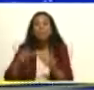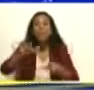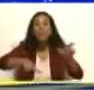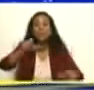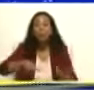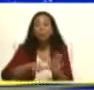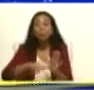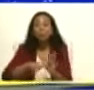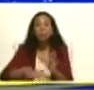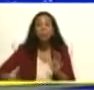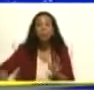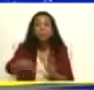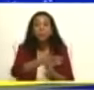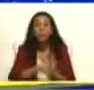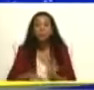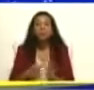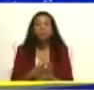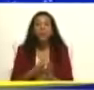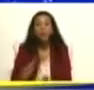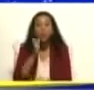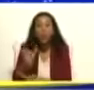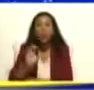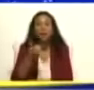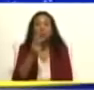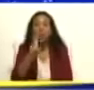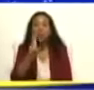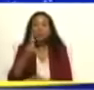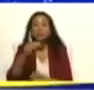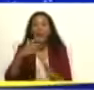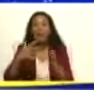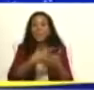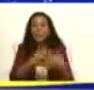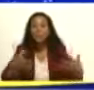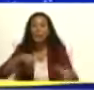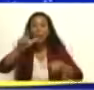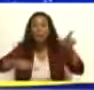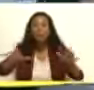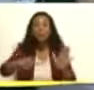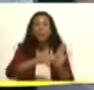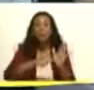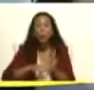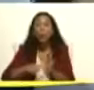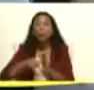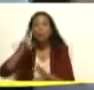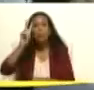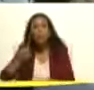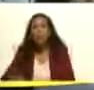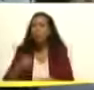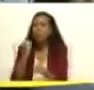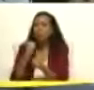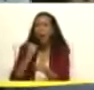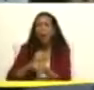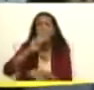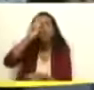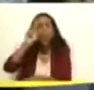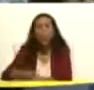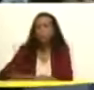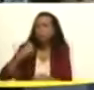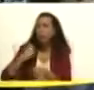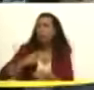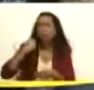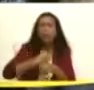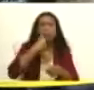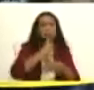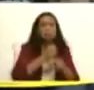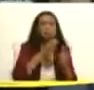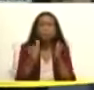vecinas. Le llegan a 12 millones de vecinos y vecinas en el trajinar diario, en el trabajo diario